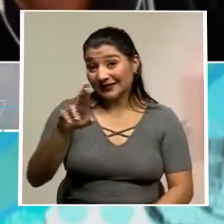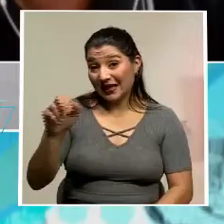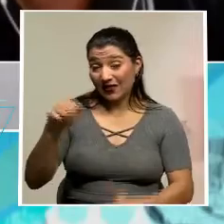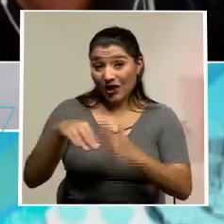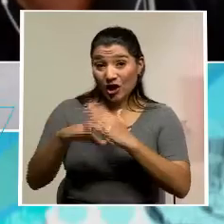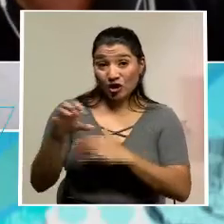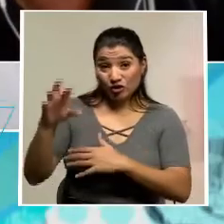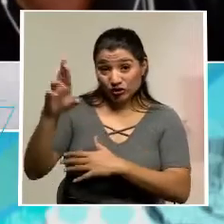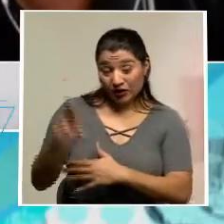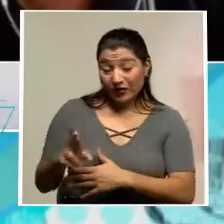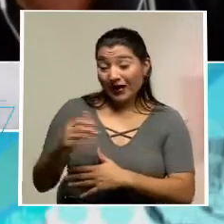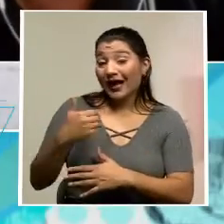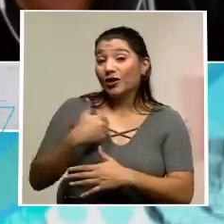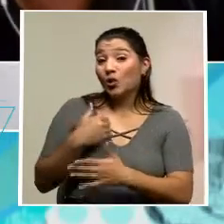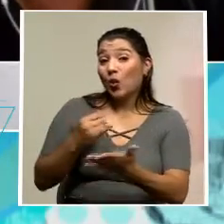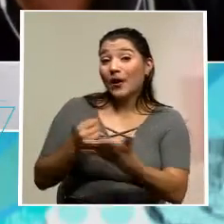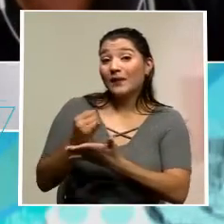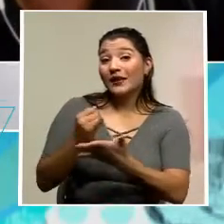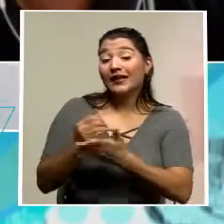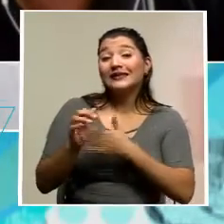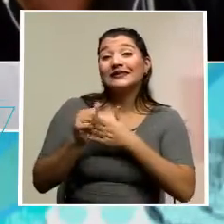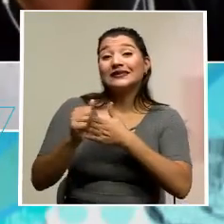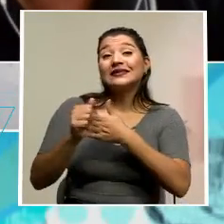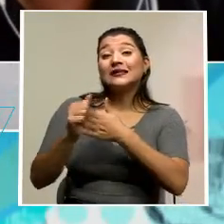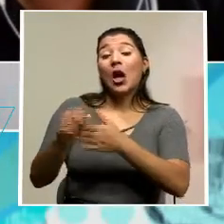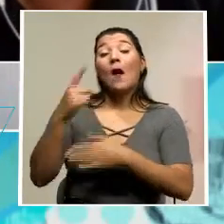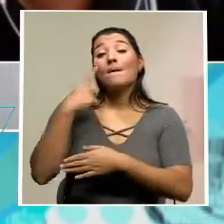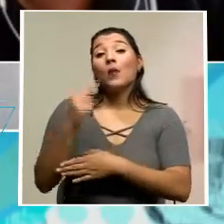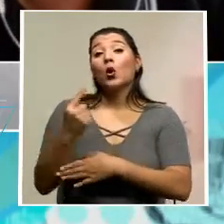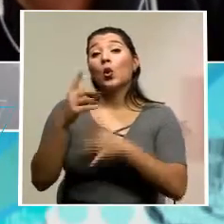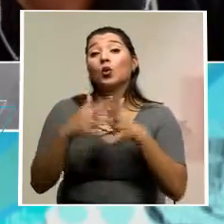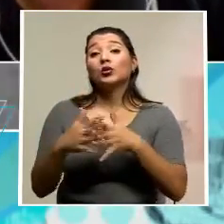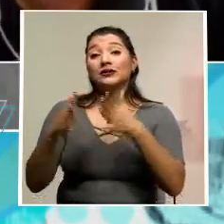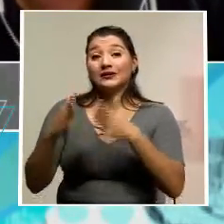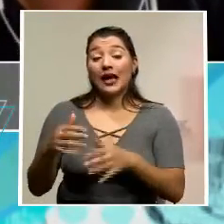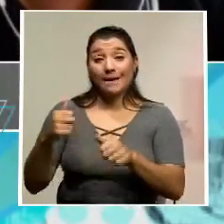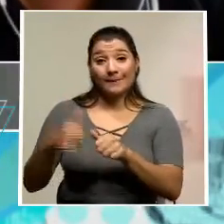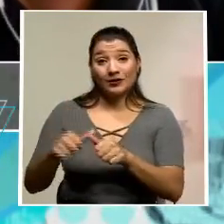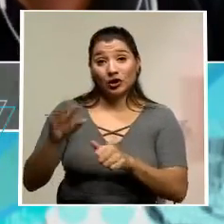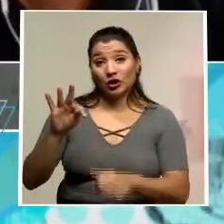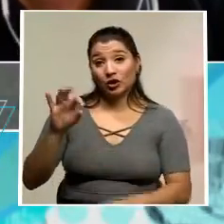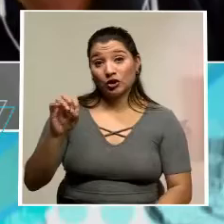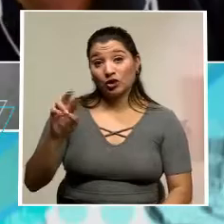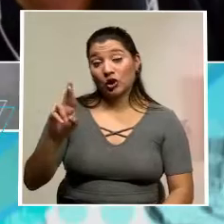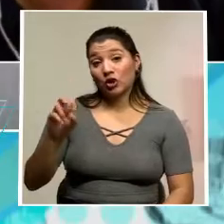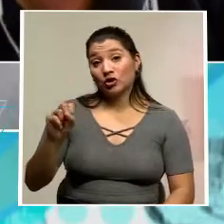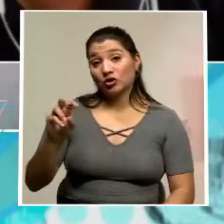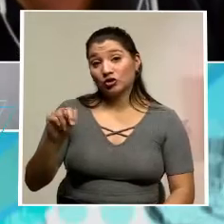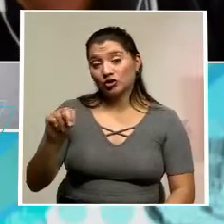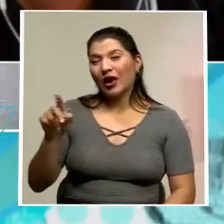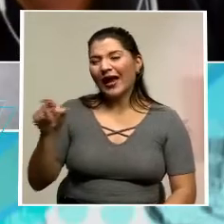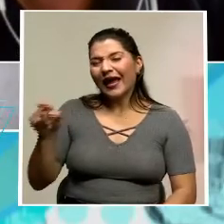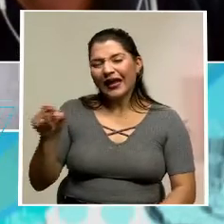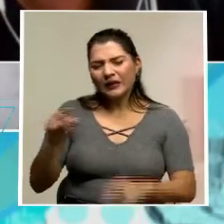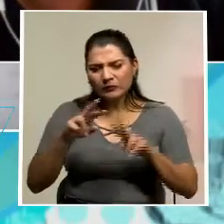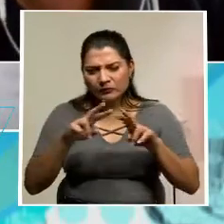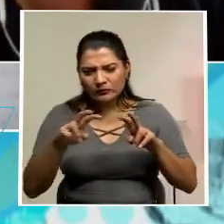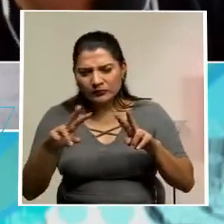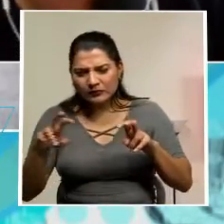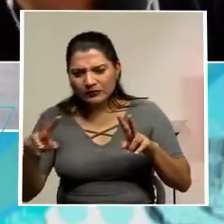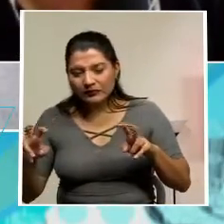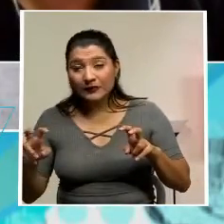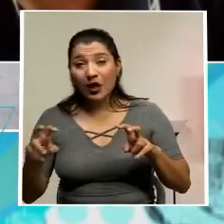fueron estudios liderados por un norteamericano de apellido Thorson, que estudió la migración desde el